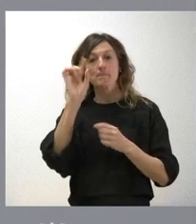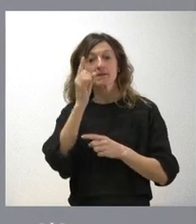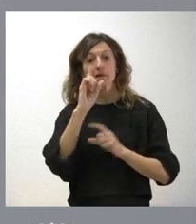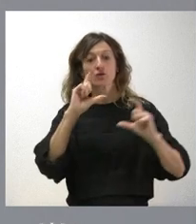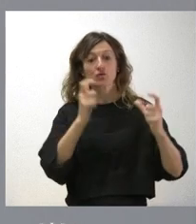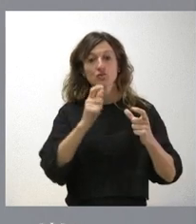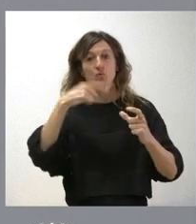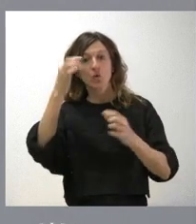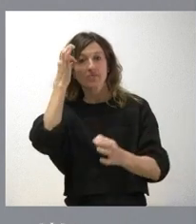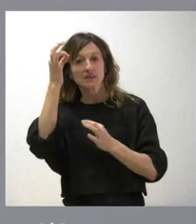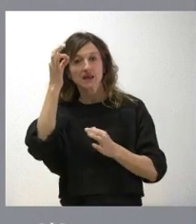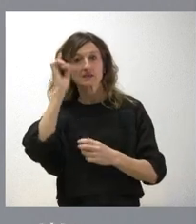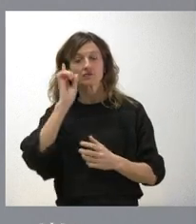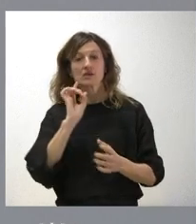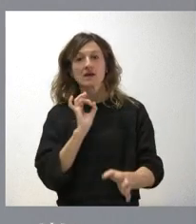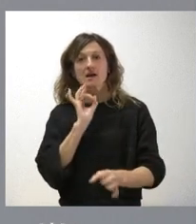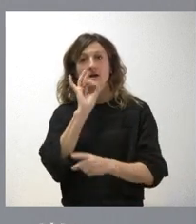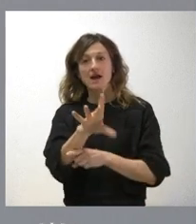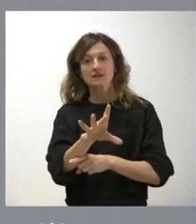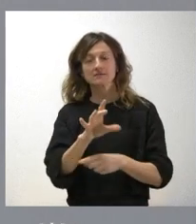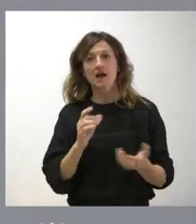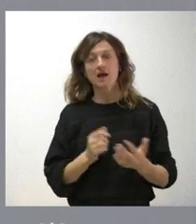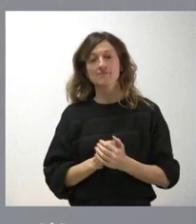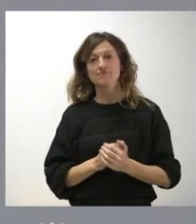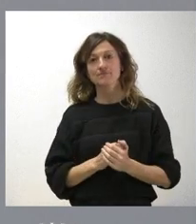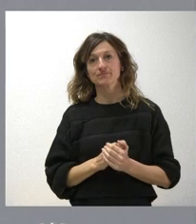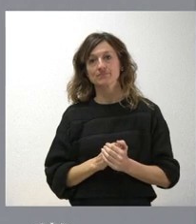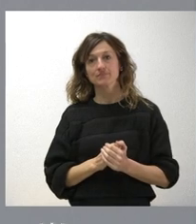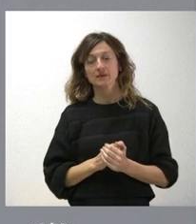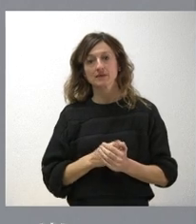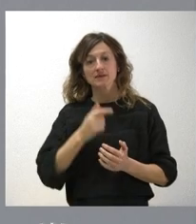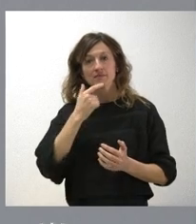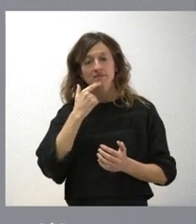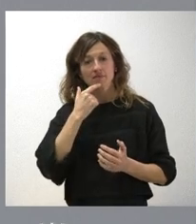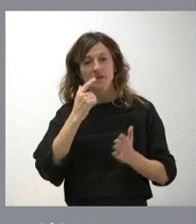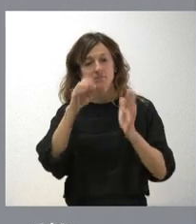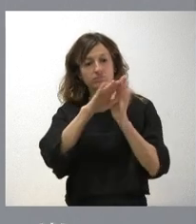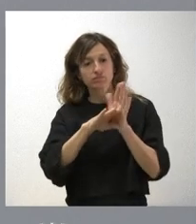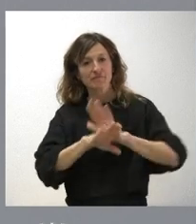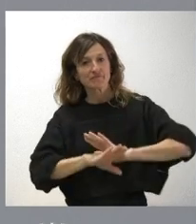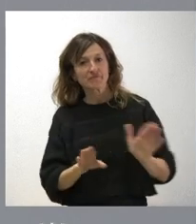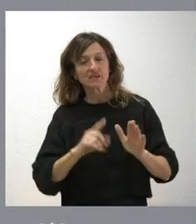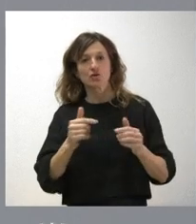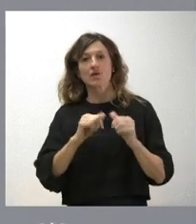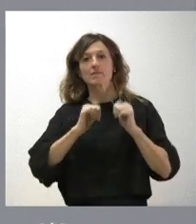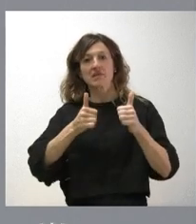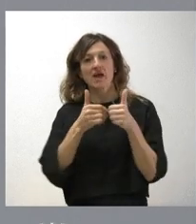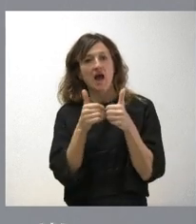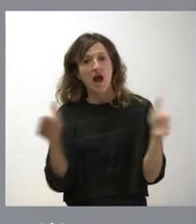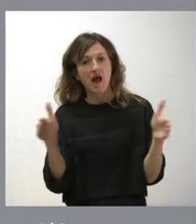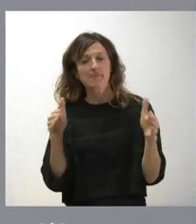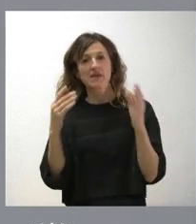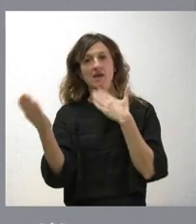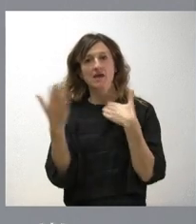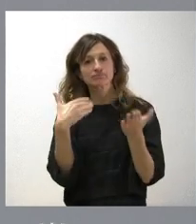produzcan porque lógicamente no es una carta que termine aquí todas nuas actuaciones sino también que abren la puerta Pues a la vía de